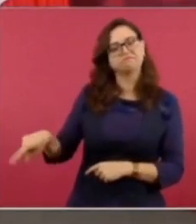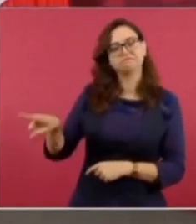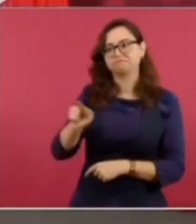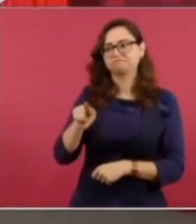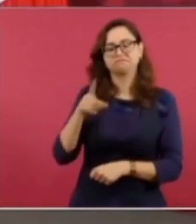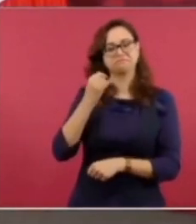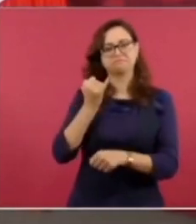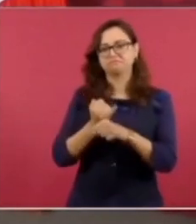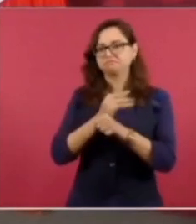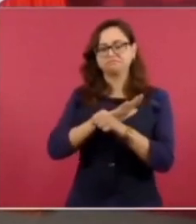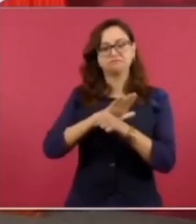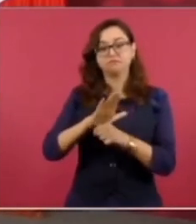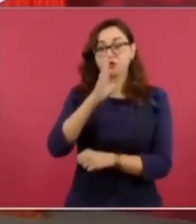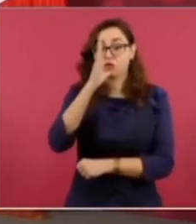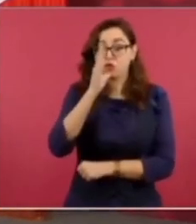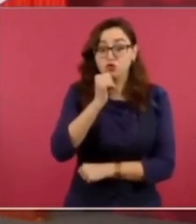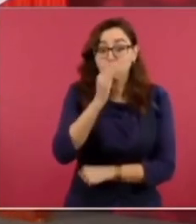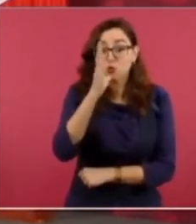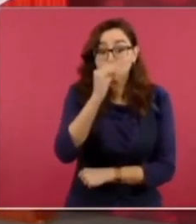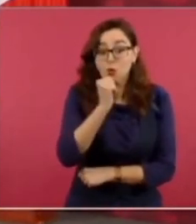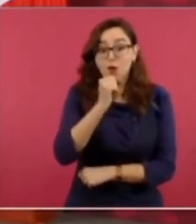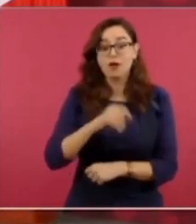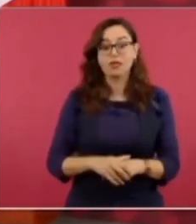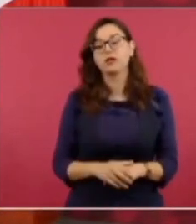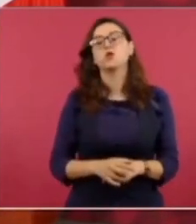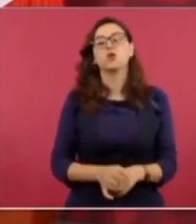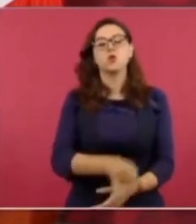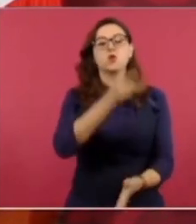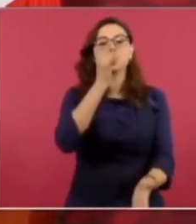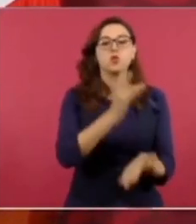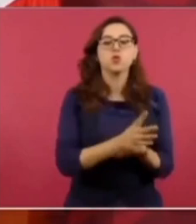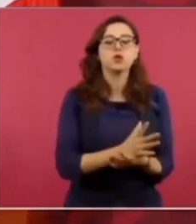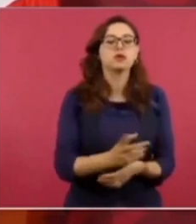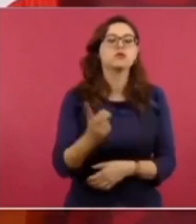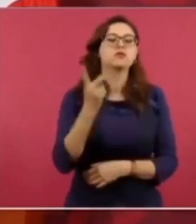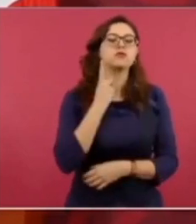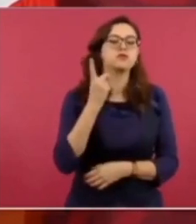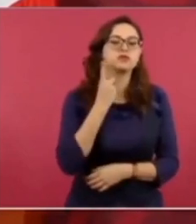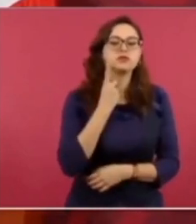Para eso están los legisladores.